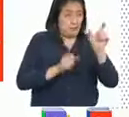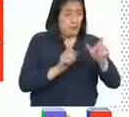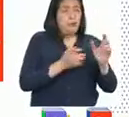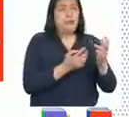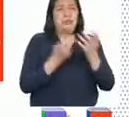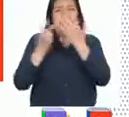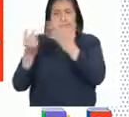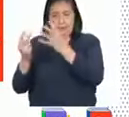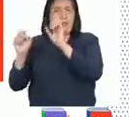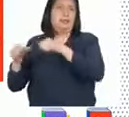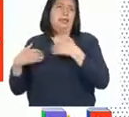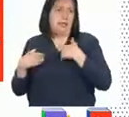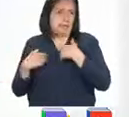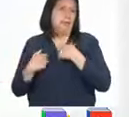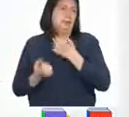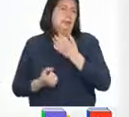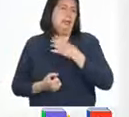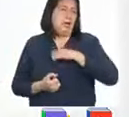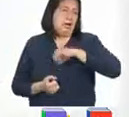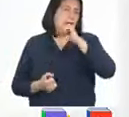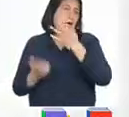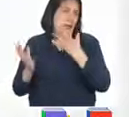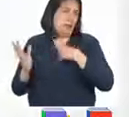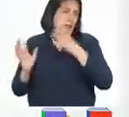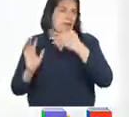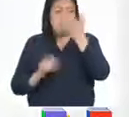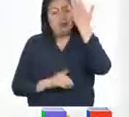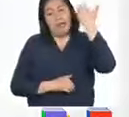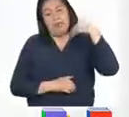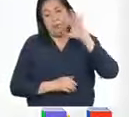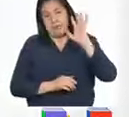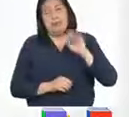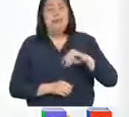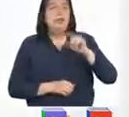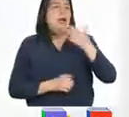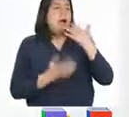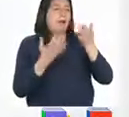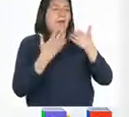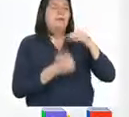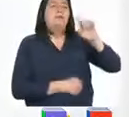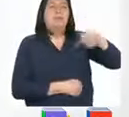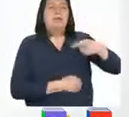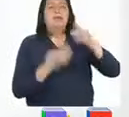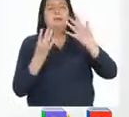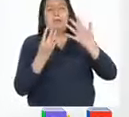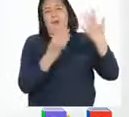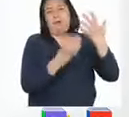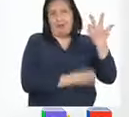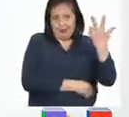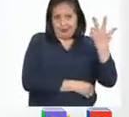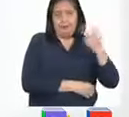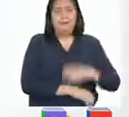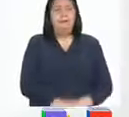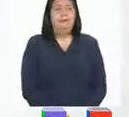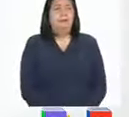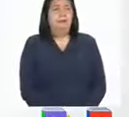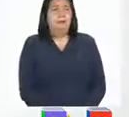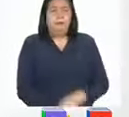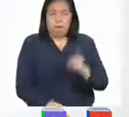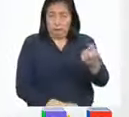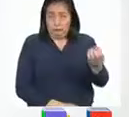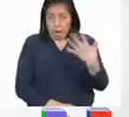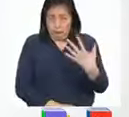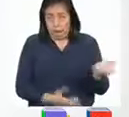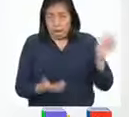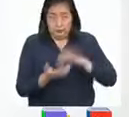tienen 60 años o más. O bueno, tenían, ya que estamos hablando de 1993. ¿Nos